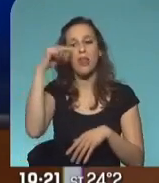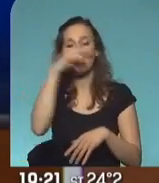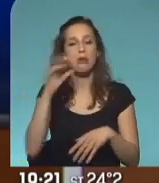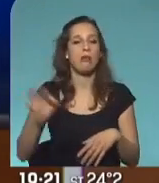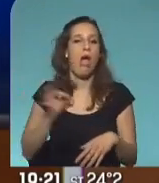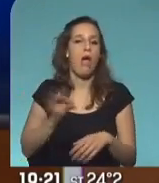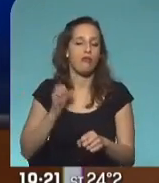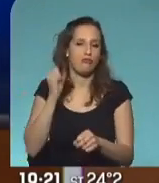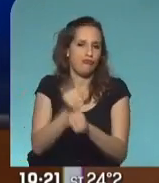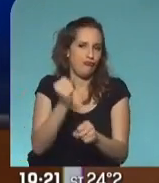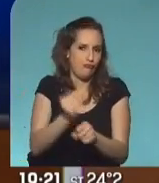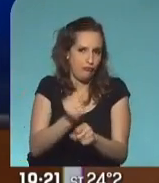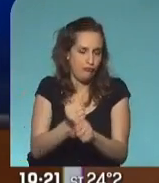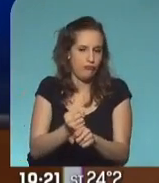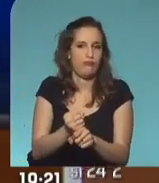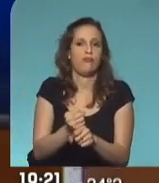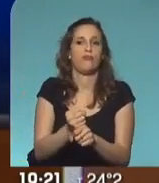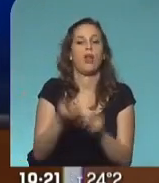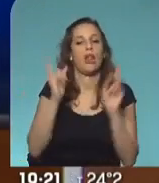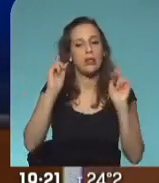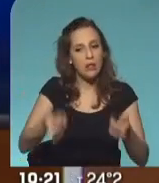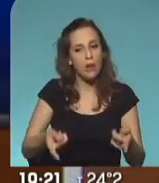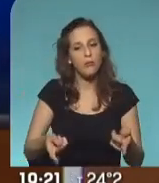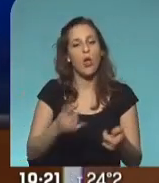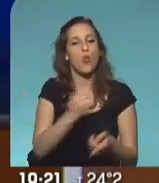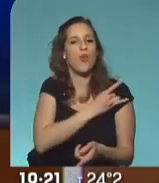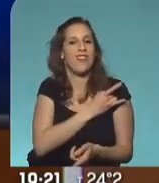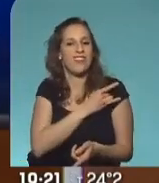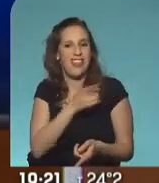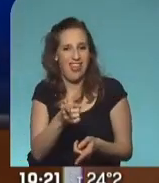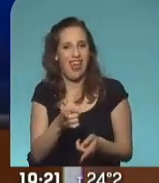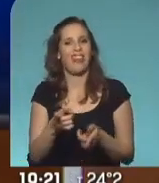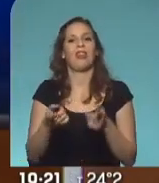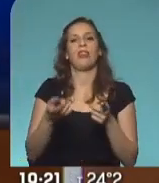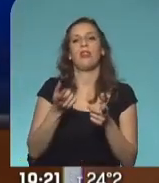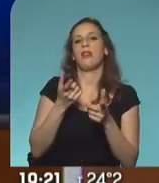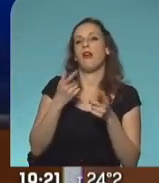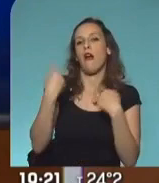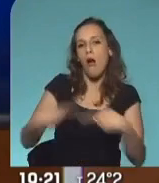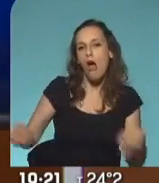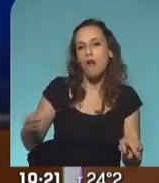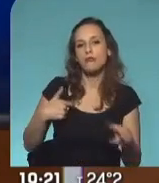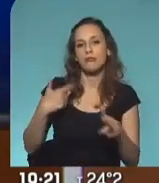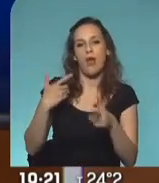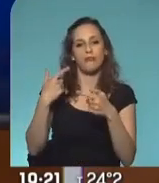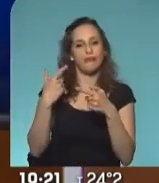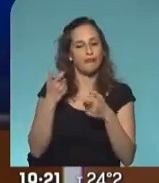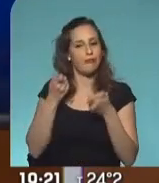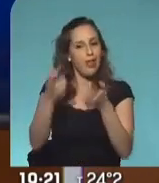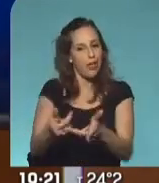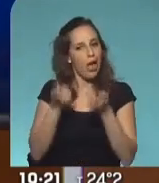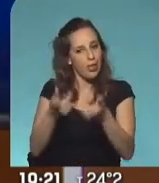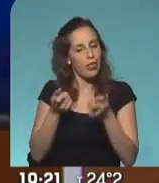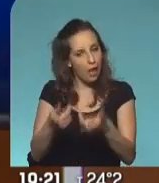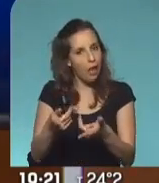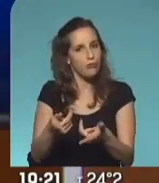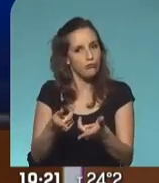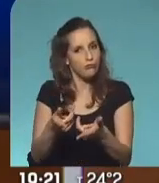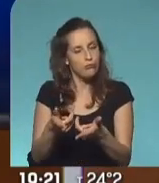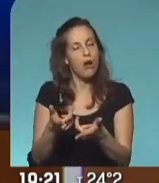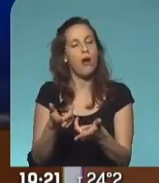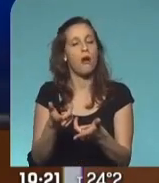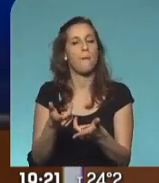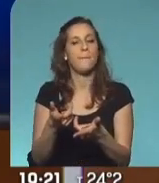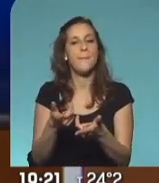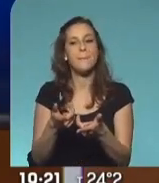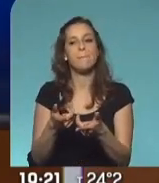y también colaborando en las diferentes experiencias de gobiernos populares que se sucedieron especialmente